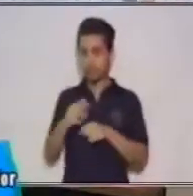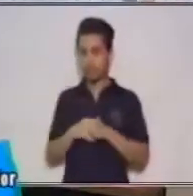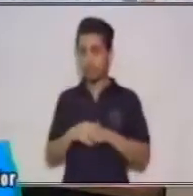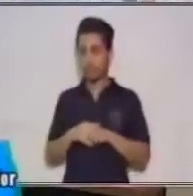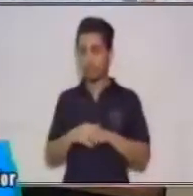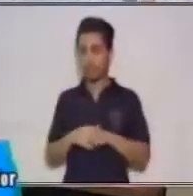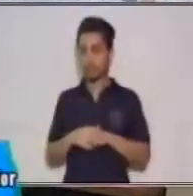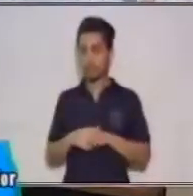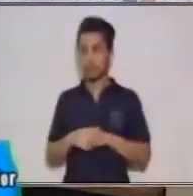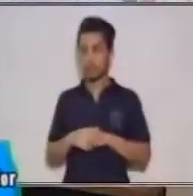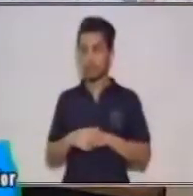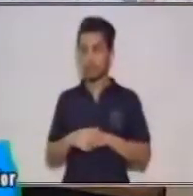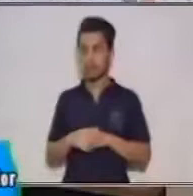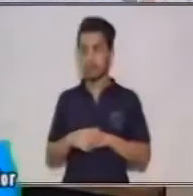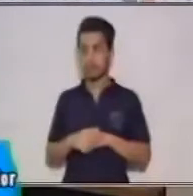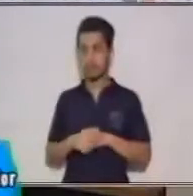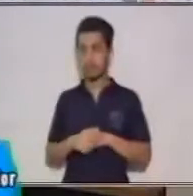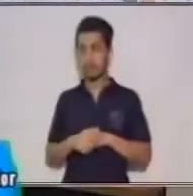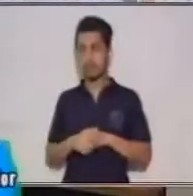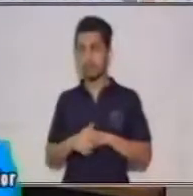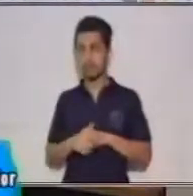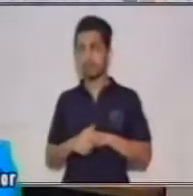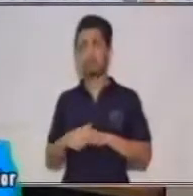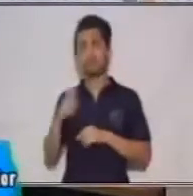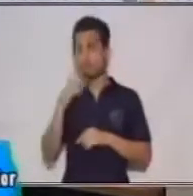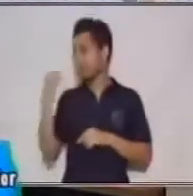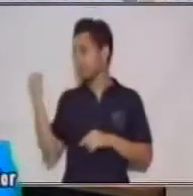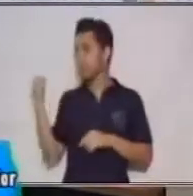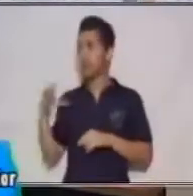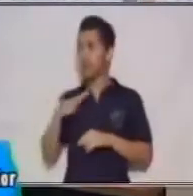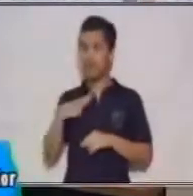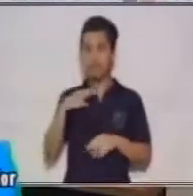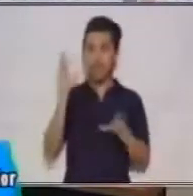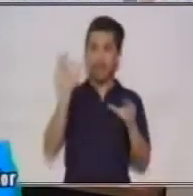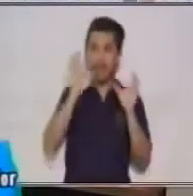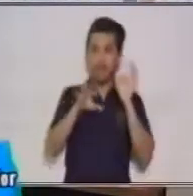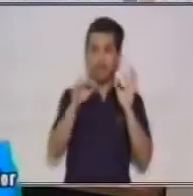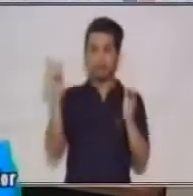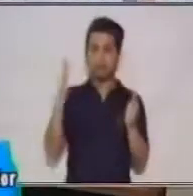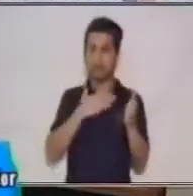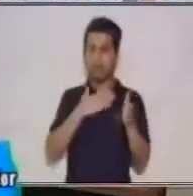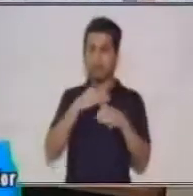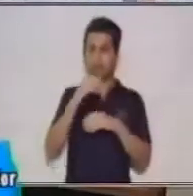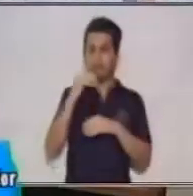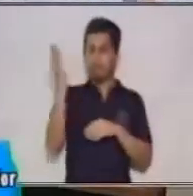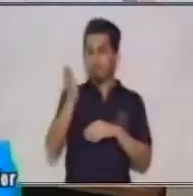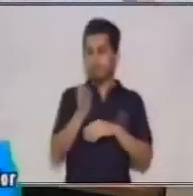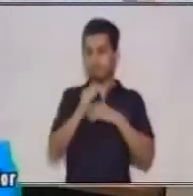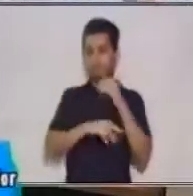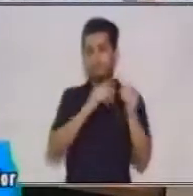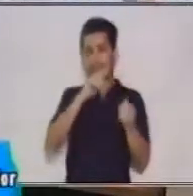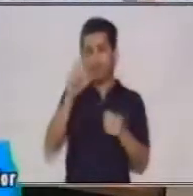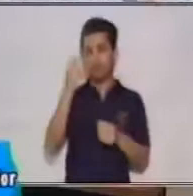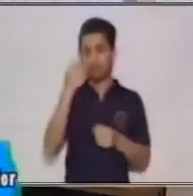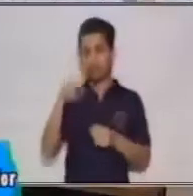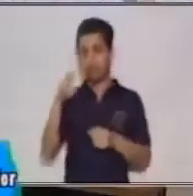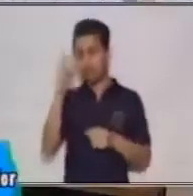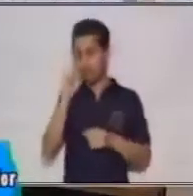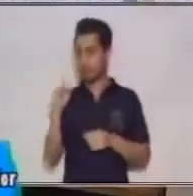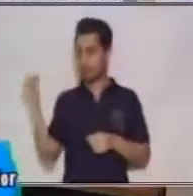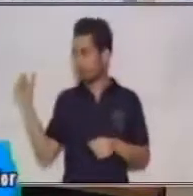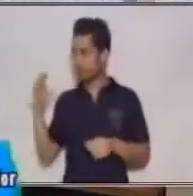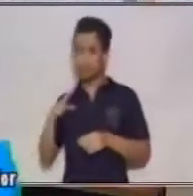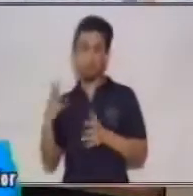y ahora puedes ver algunas fracciones. Acá, por ejemplo, podríamos decir que